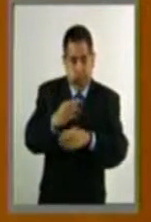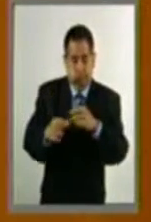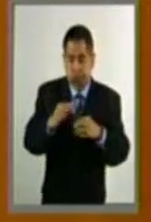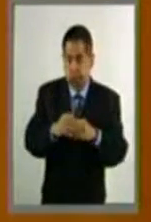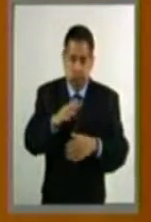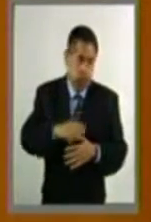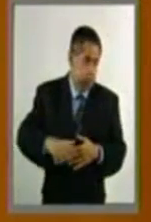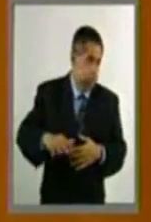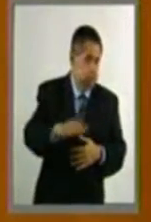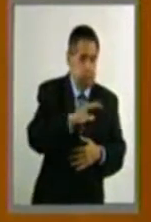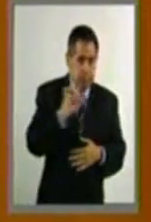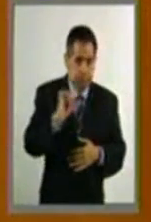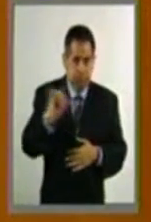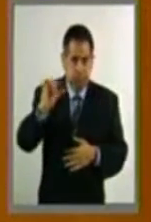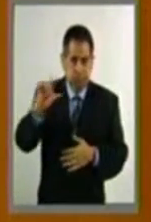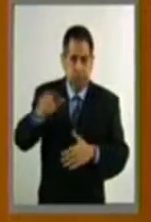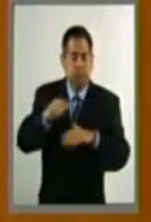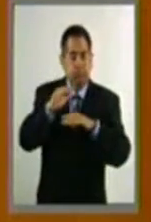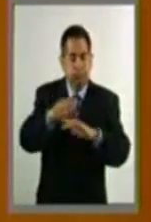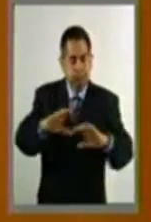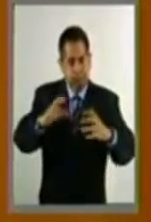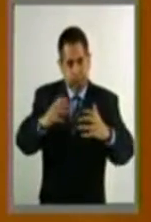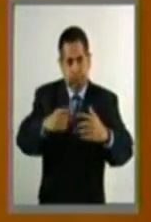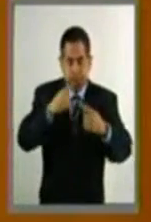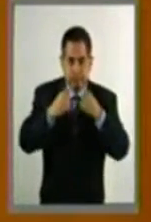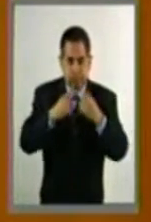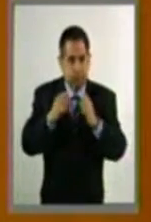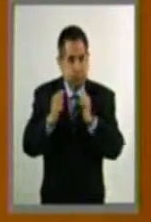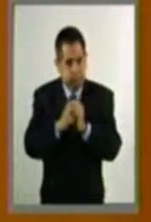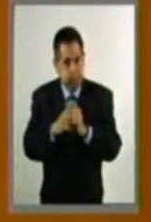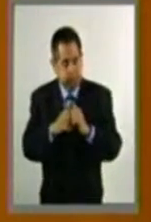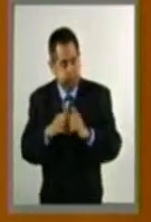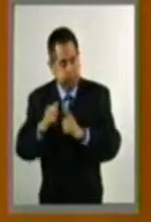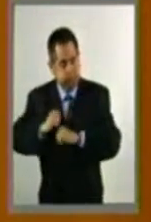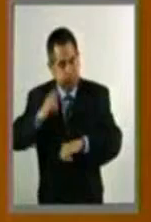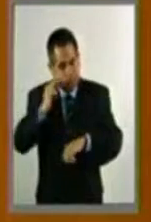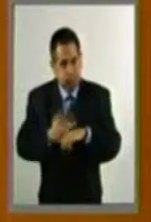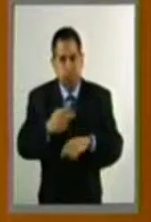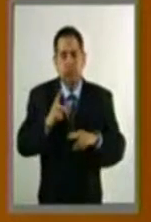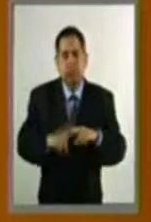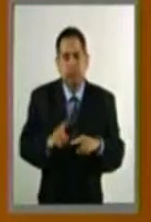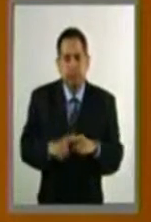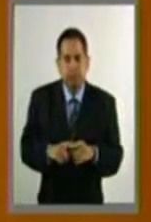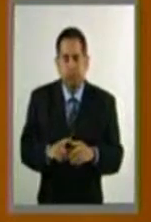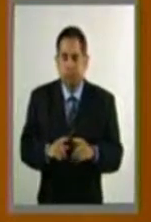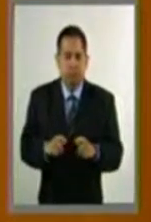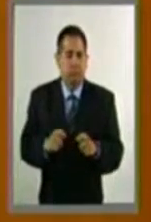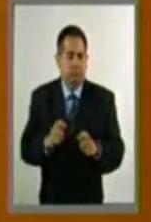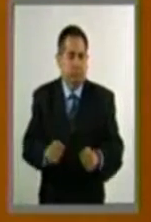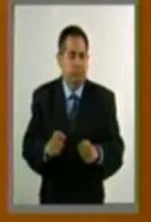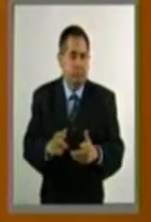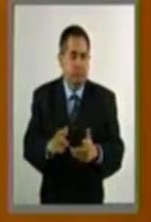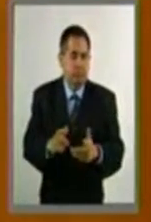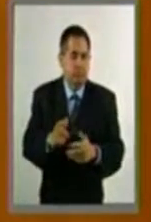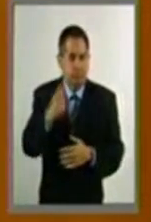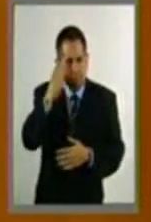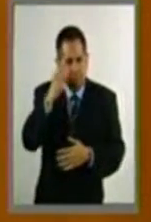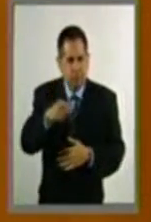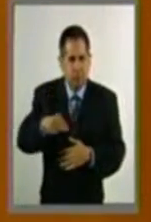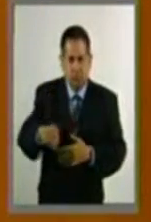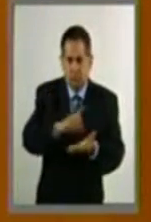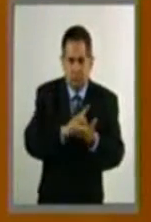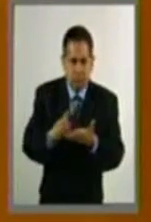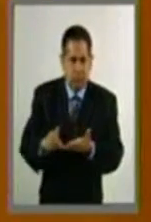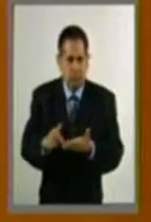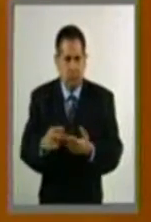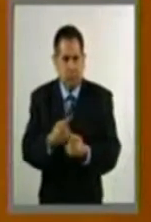toda autoridad en la esfera de sus facultades con el imperio efectivo de las libertades y